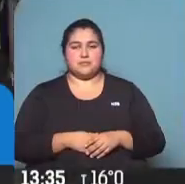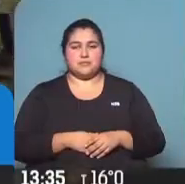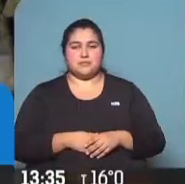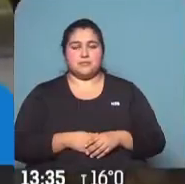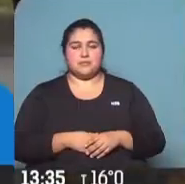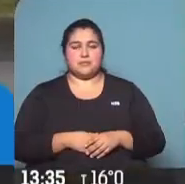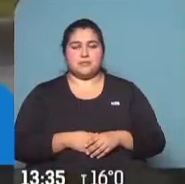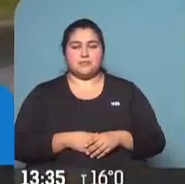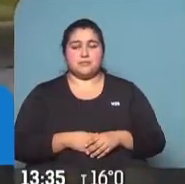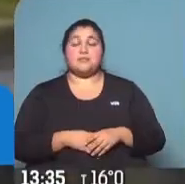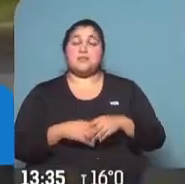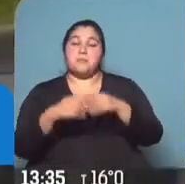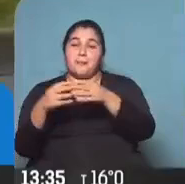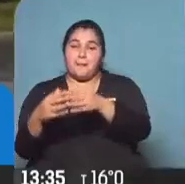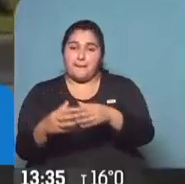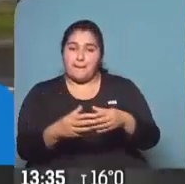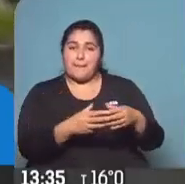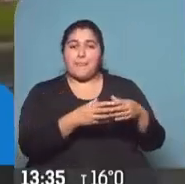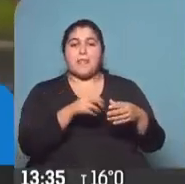ya sacamos los especiales